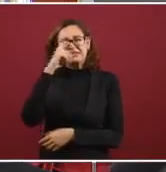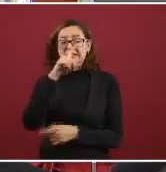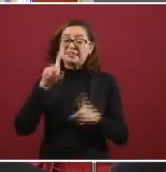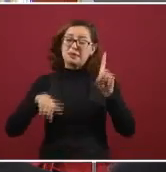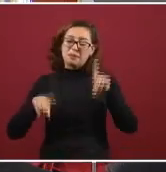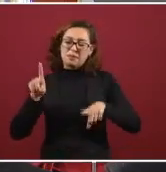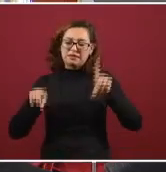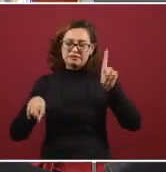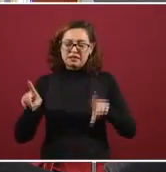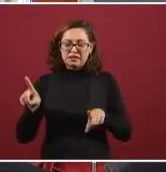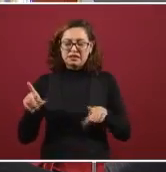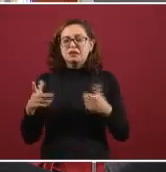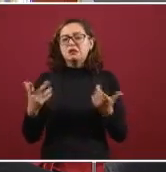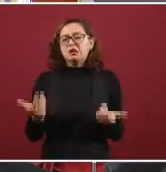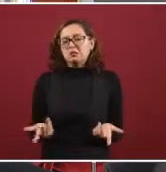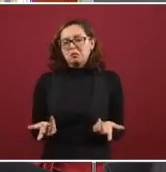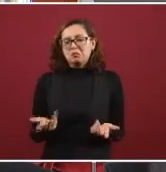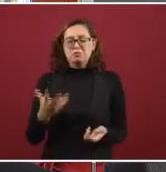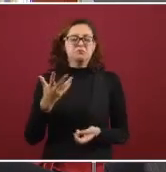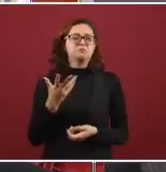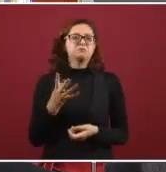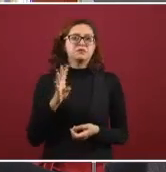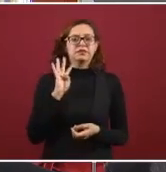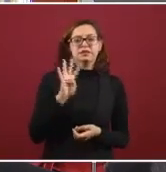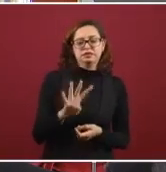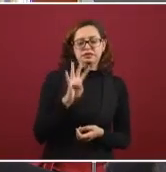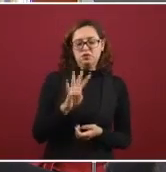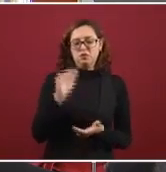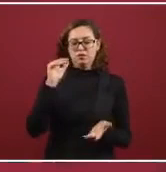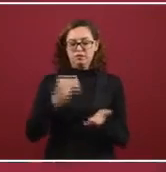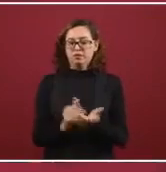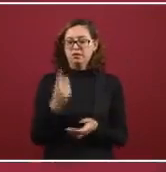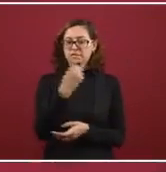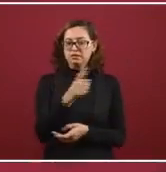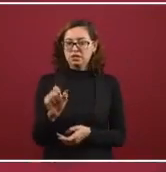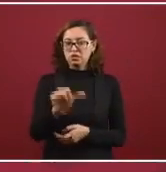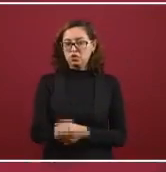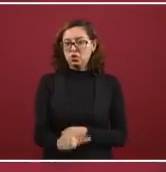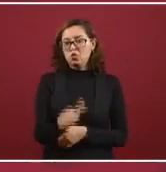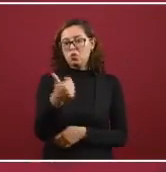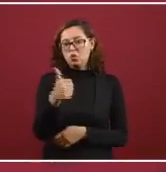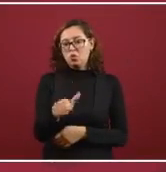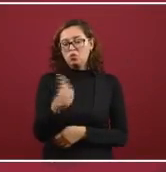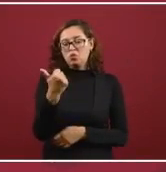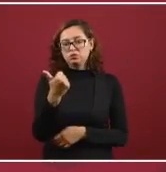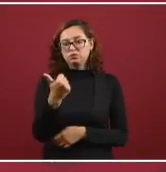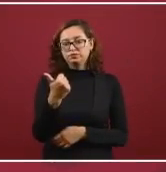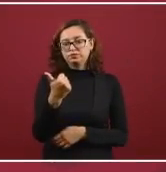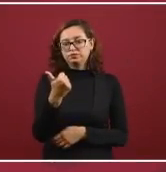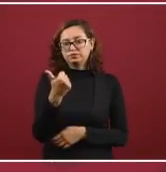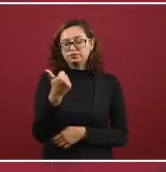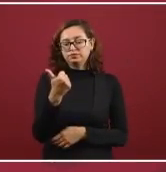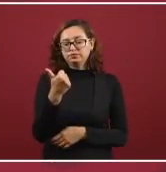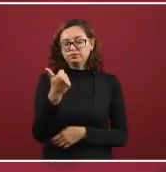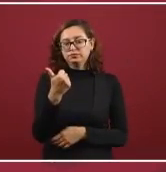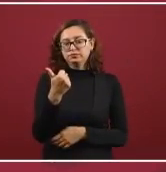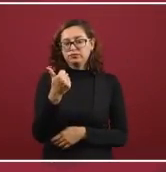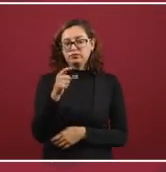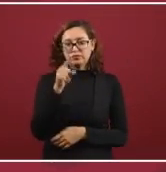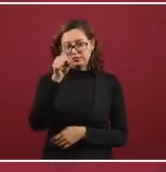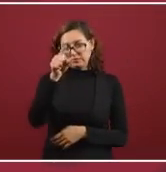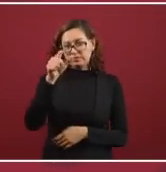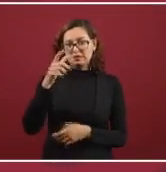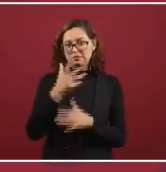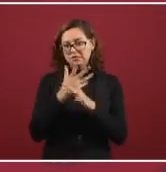lo que diría es, si tenemos 19.111, habría desde luego ahí, siguiendo con la pregunta que me hicieron hace un